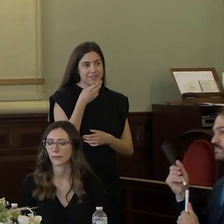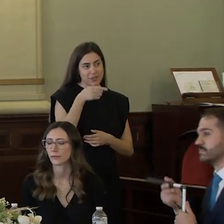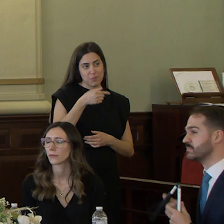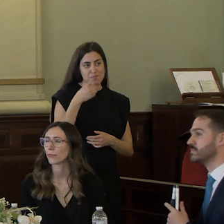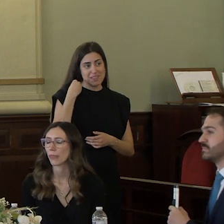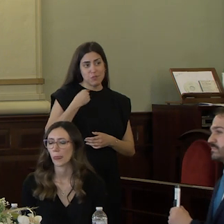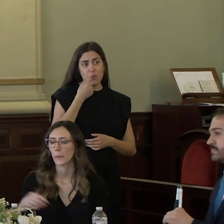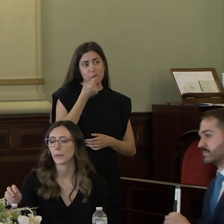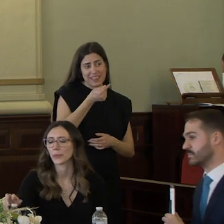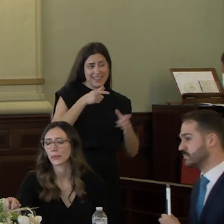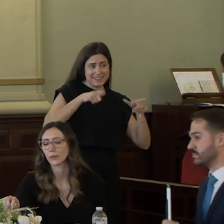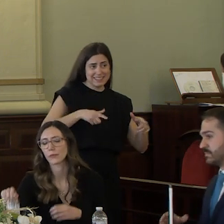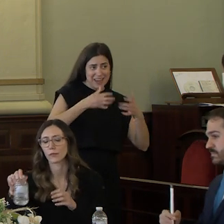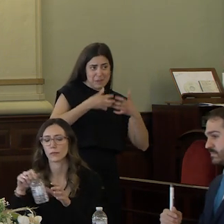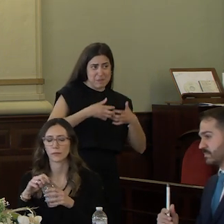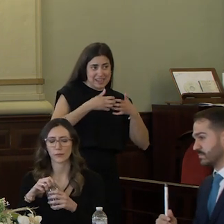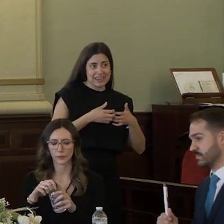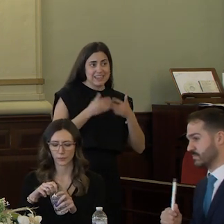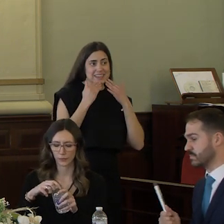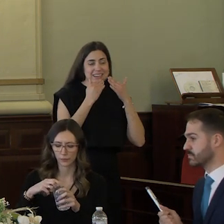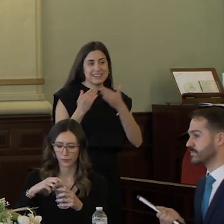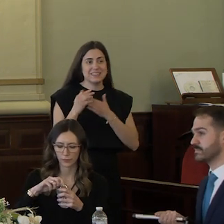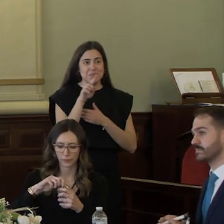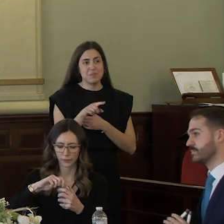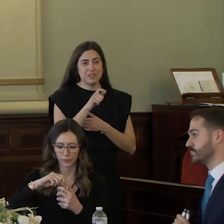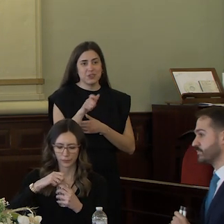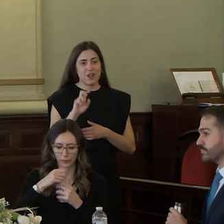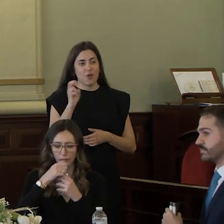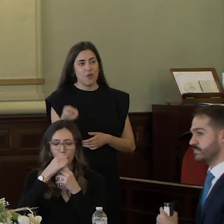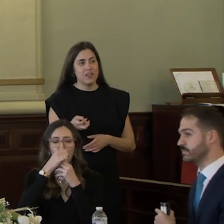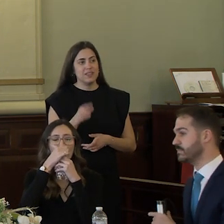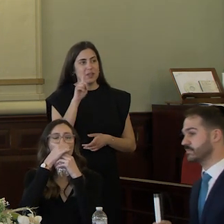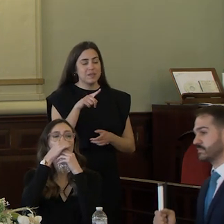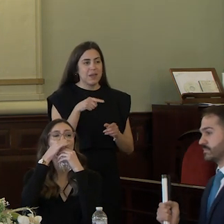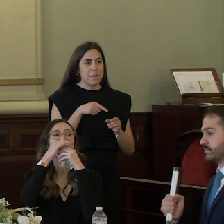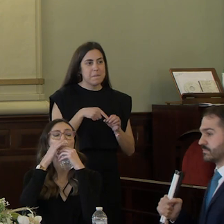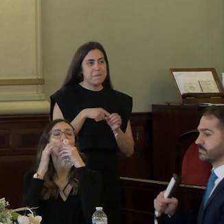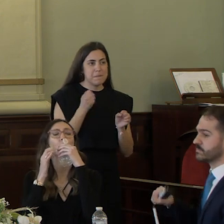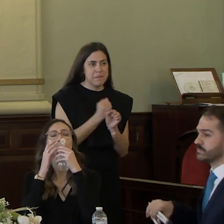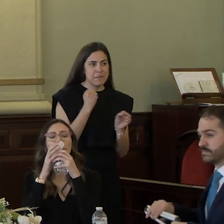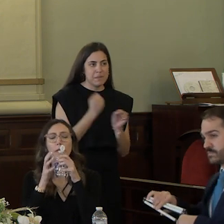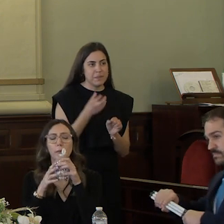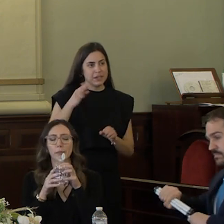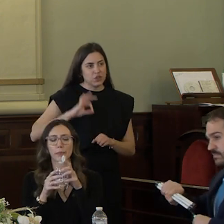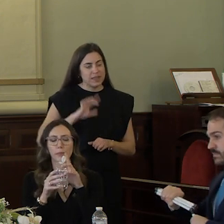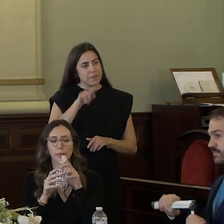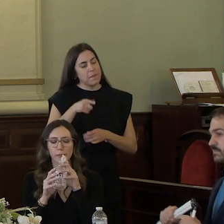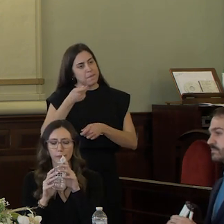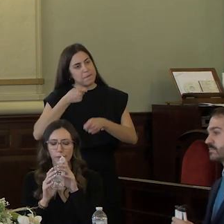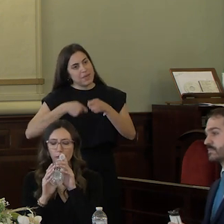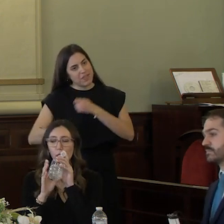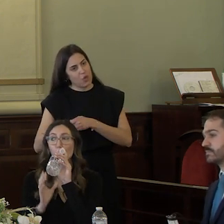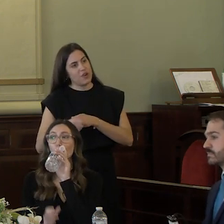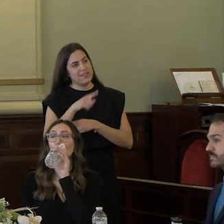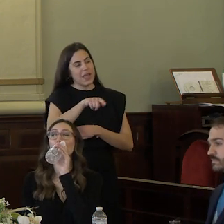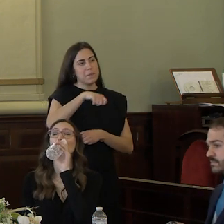dirigías. Gracias a todos los que le hacen posible, al personal que tú has nombrado, a nuestros vendedores, está ahí por ahí el